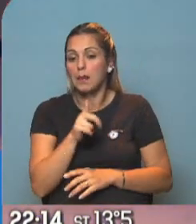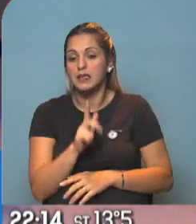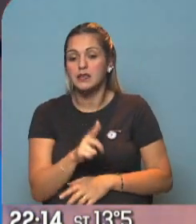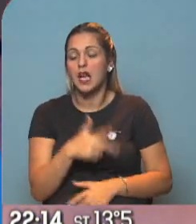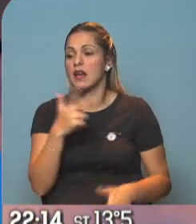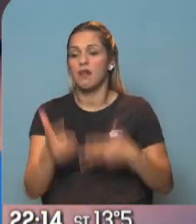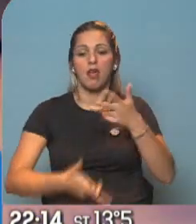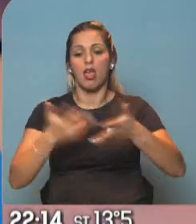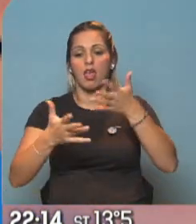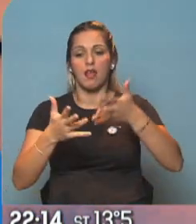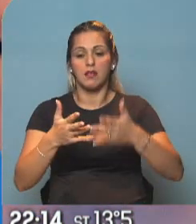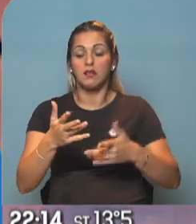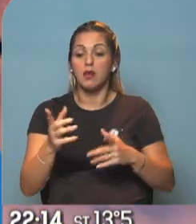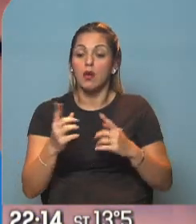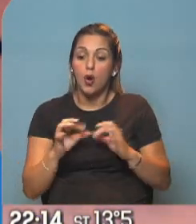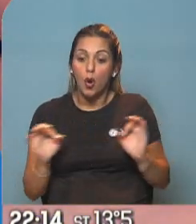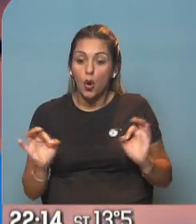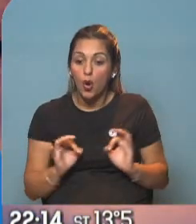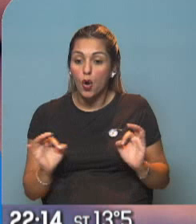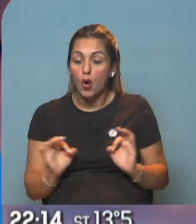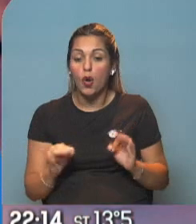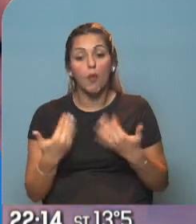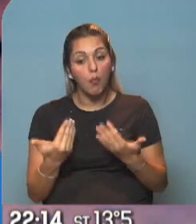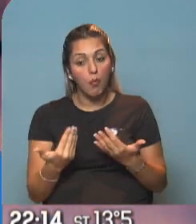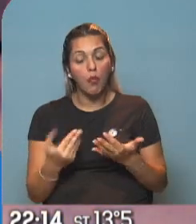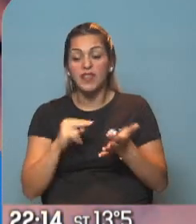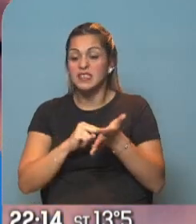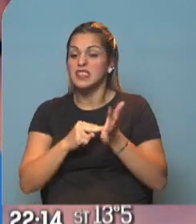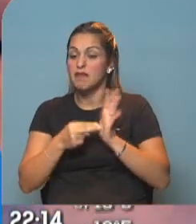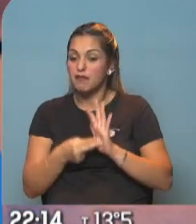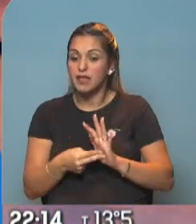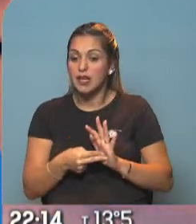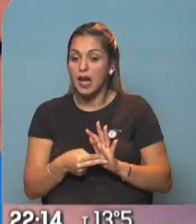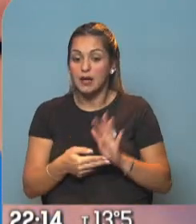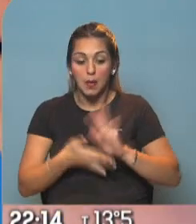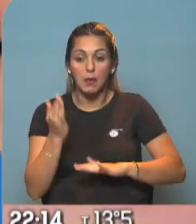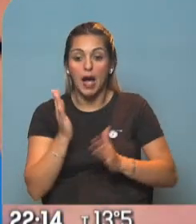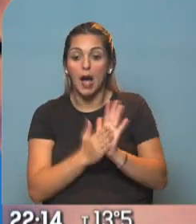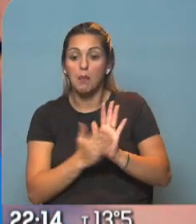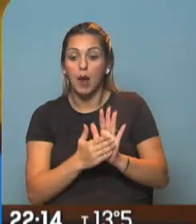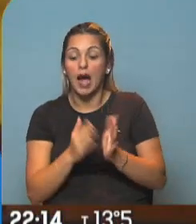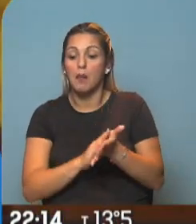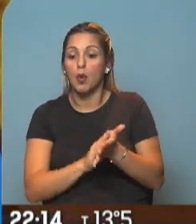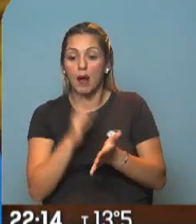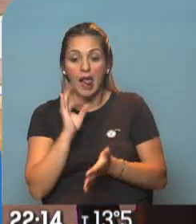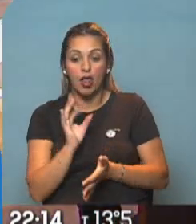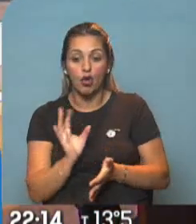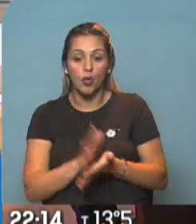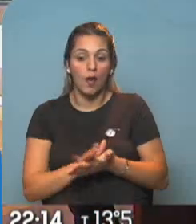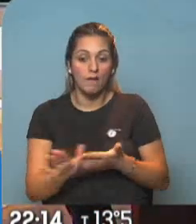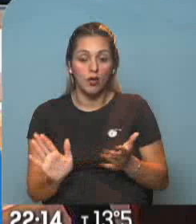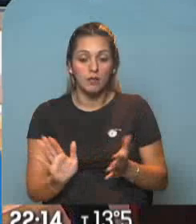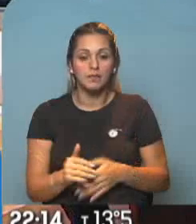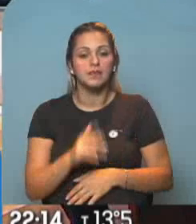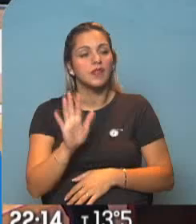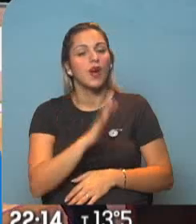de mentira, pero me parece que puede significar que quizás intenten algo. José. ¿Qué tal,